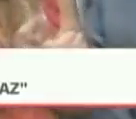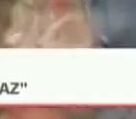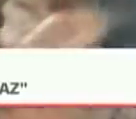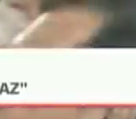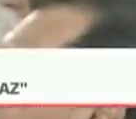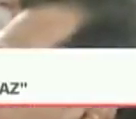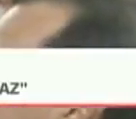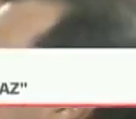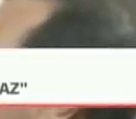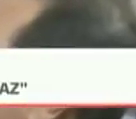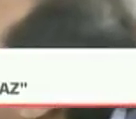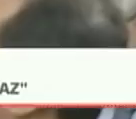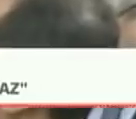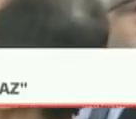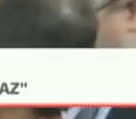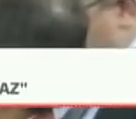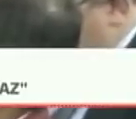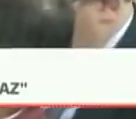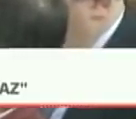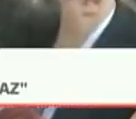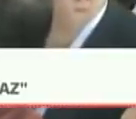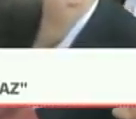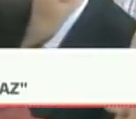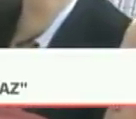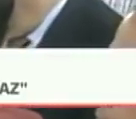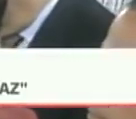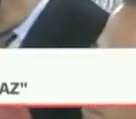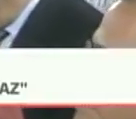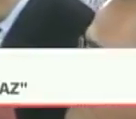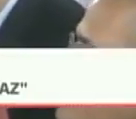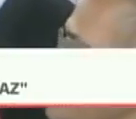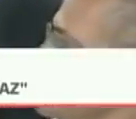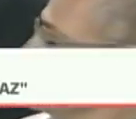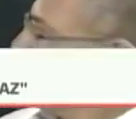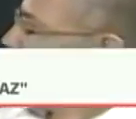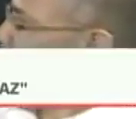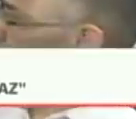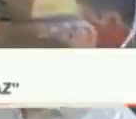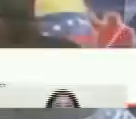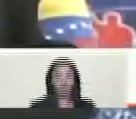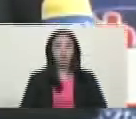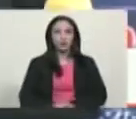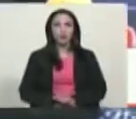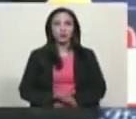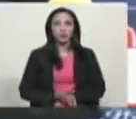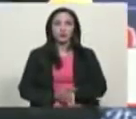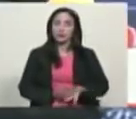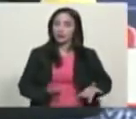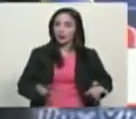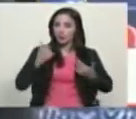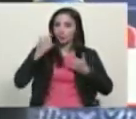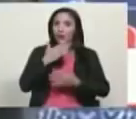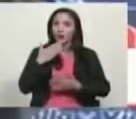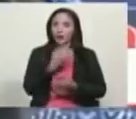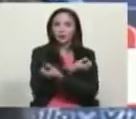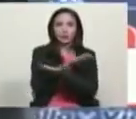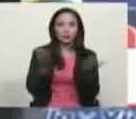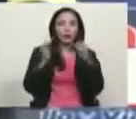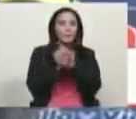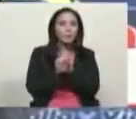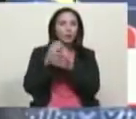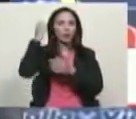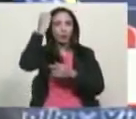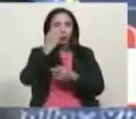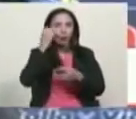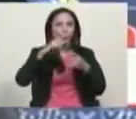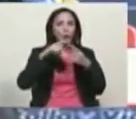Agradecerle a los amigos del mundo, a los amigos de nuestra América, a los amigos de Norteamérica, de Europa y de Asia. Y